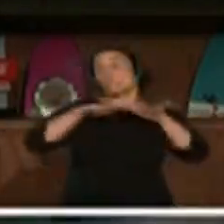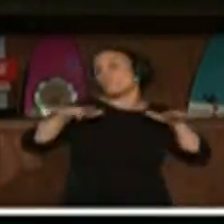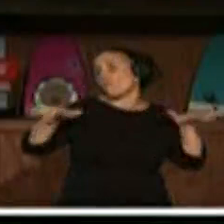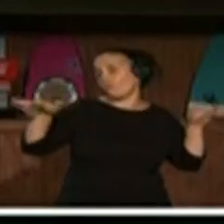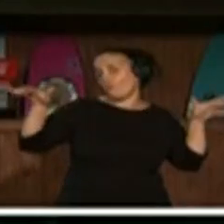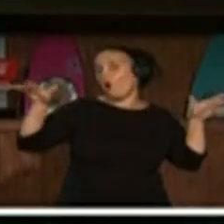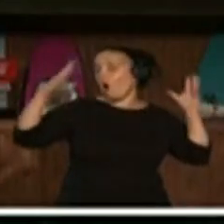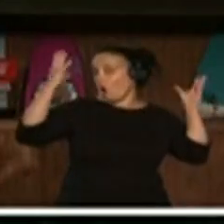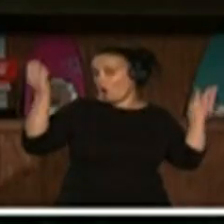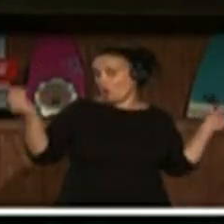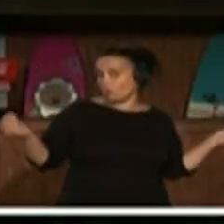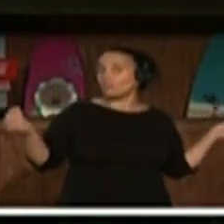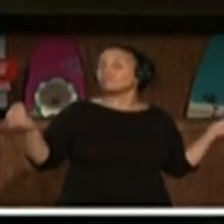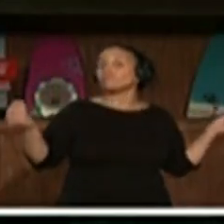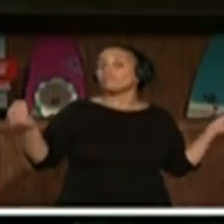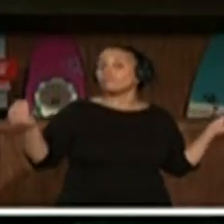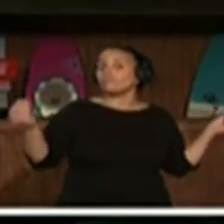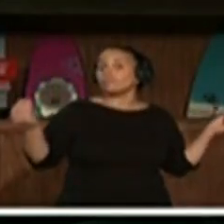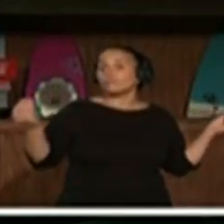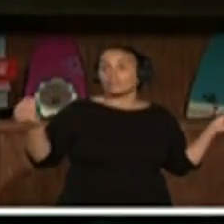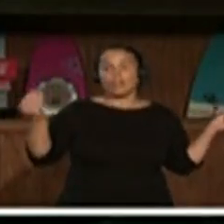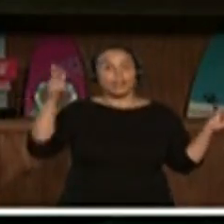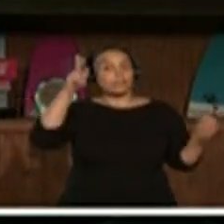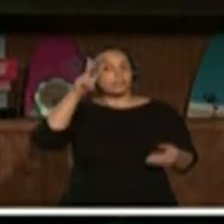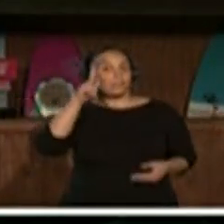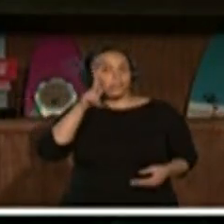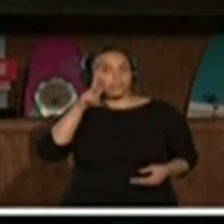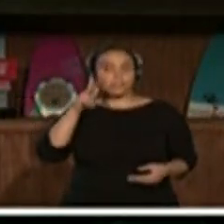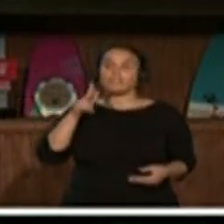Es glamour, es presencia, es un arete sin voz.